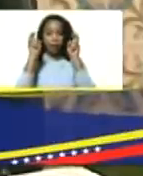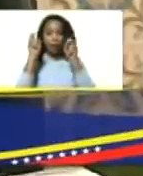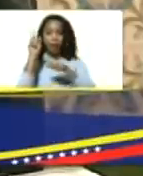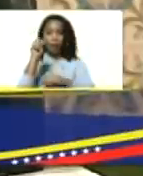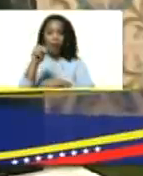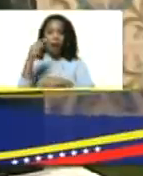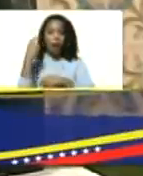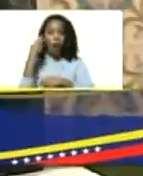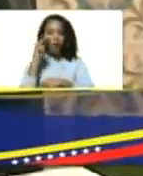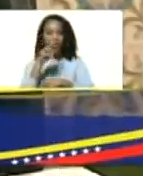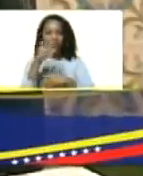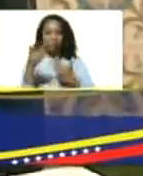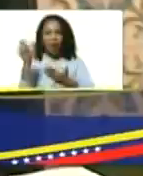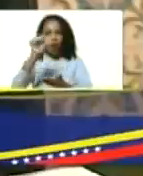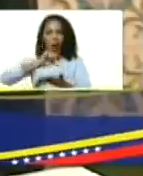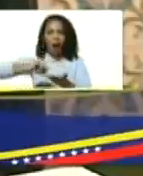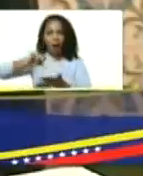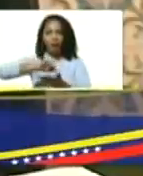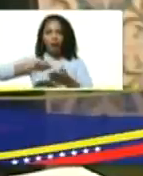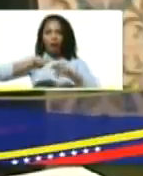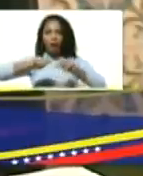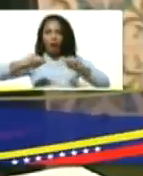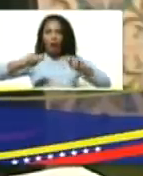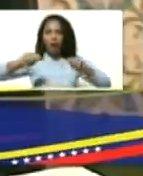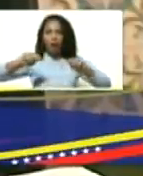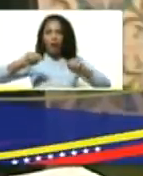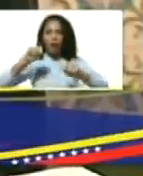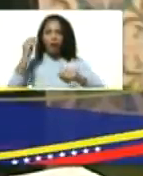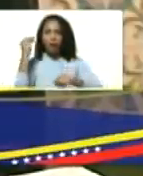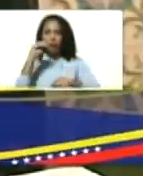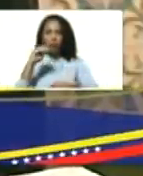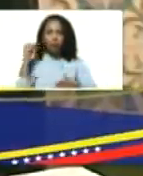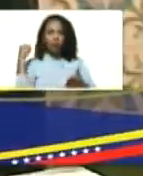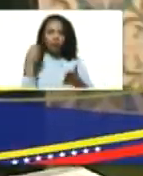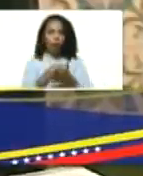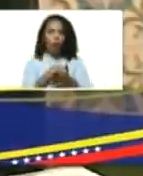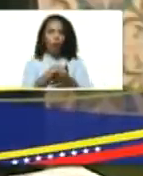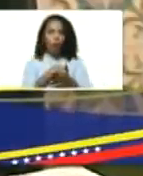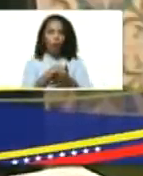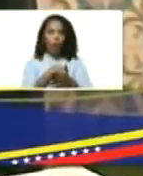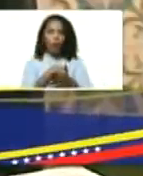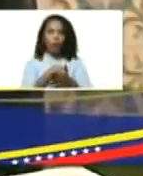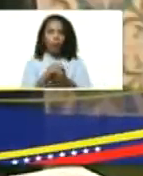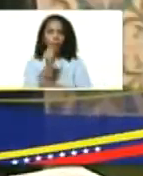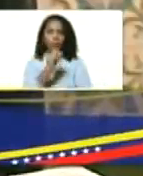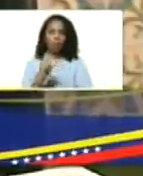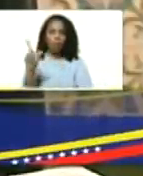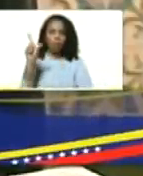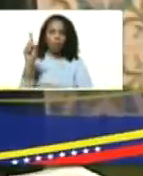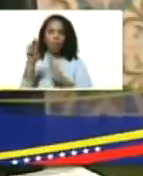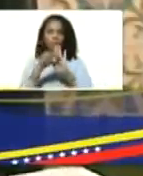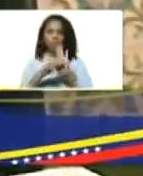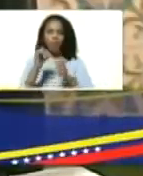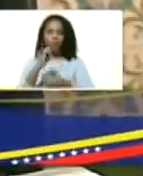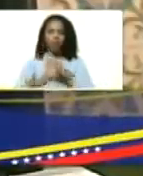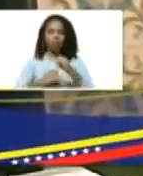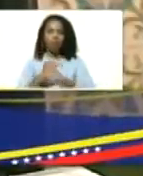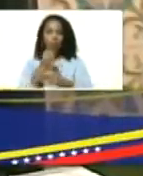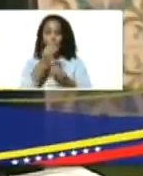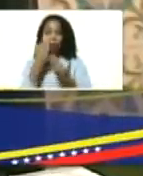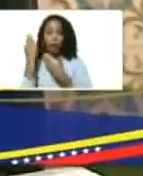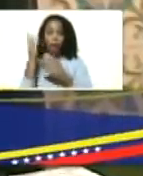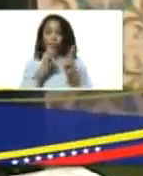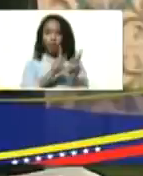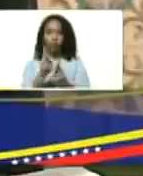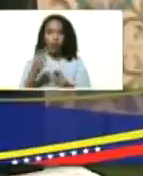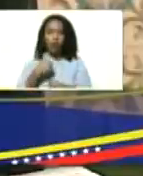que tiene que ver con el aceite y las grasas que donde más se ha golpeado la inflación a nivel internacional bueno ese plan